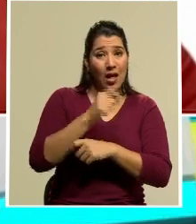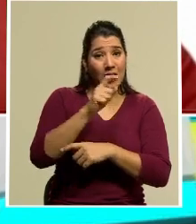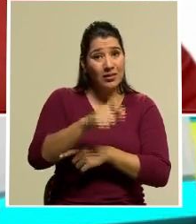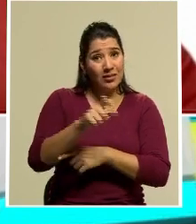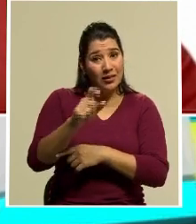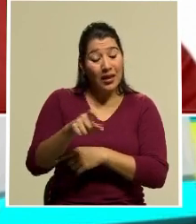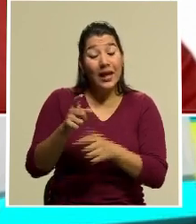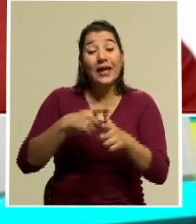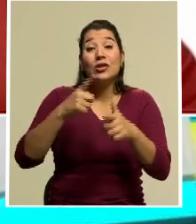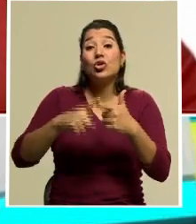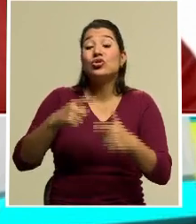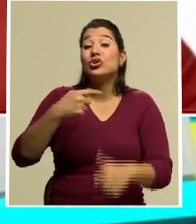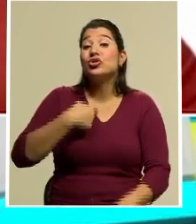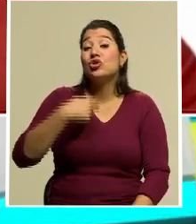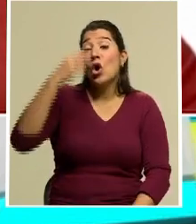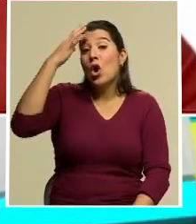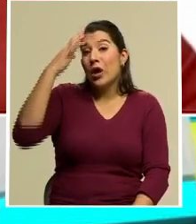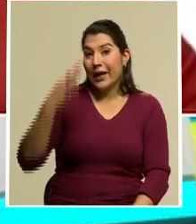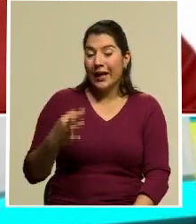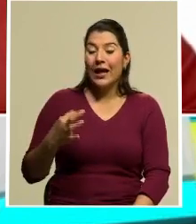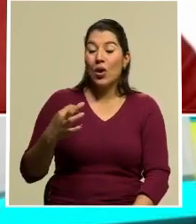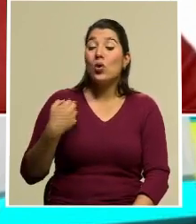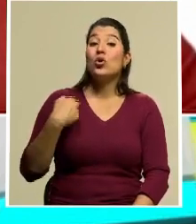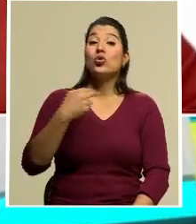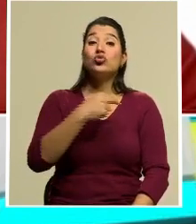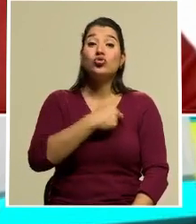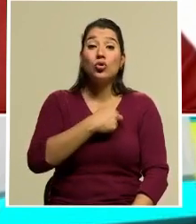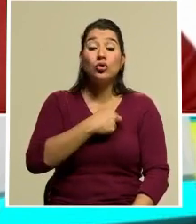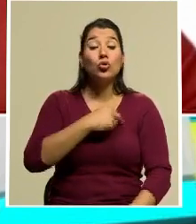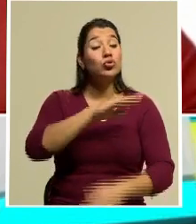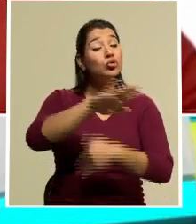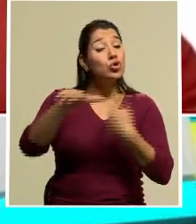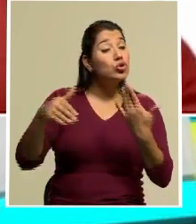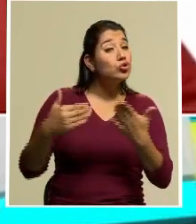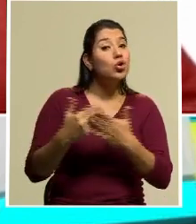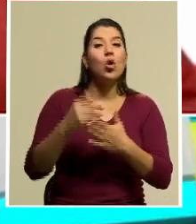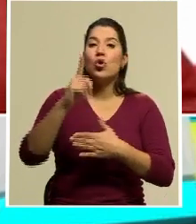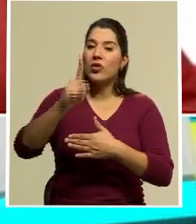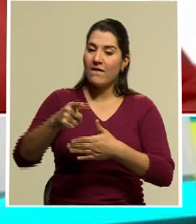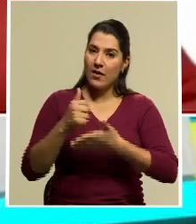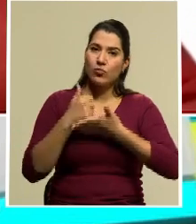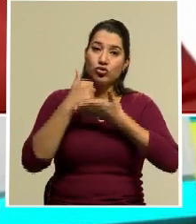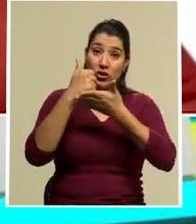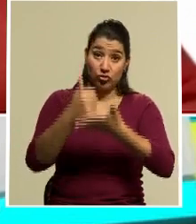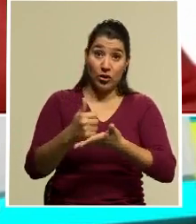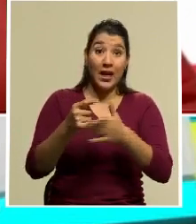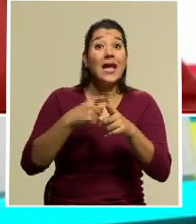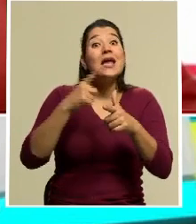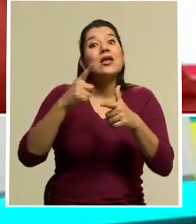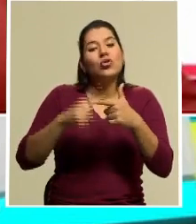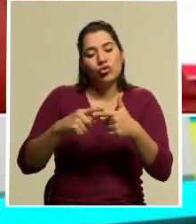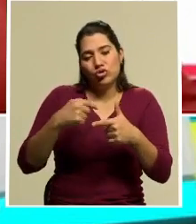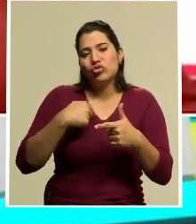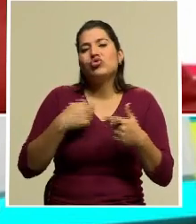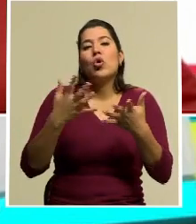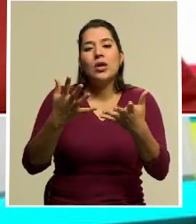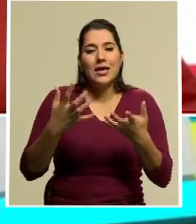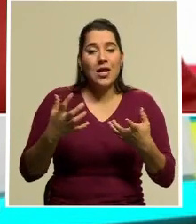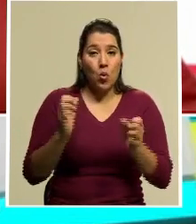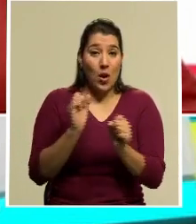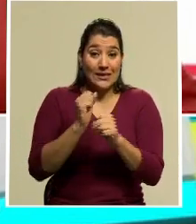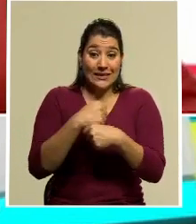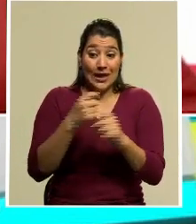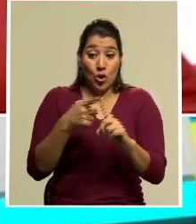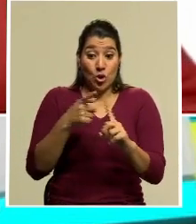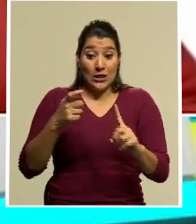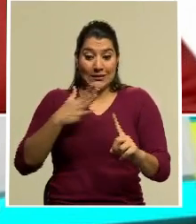don Ernesto, que tenemos todos que sumarnos. Y yo lo estoy haciendo desde mi espacio